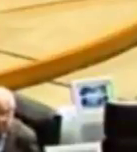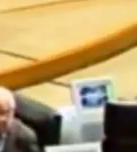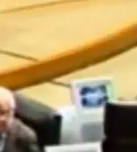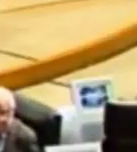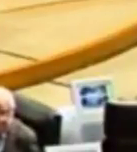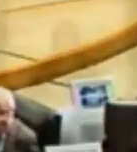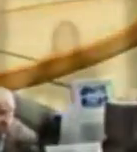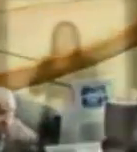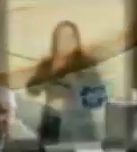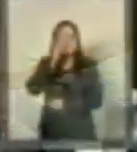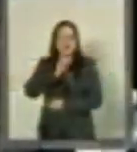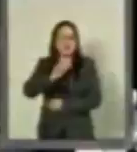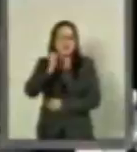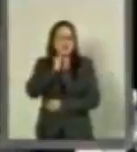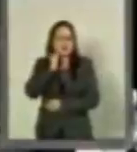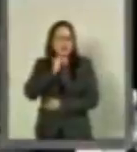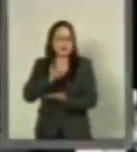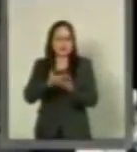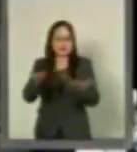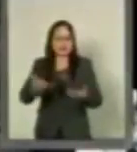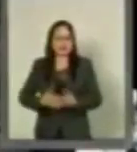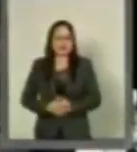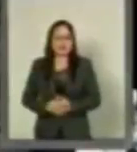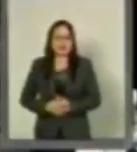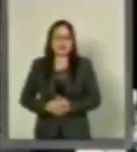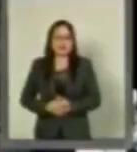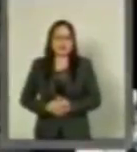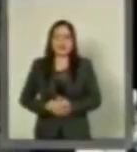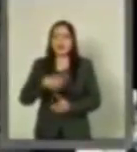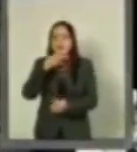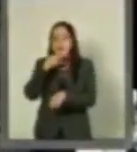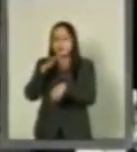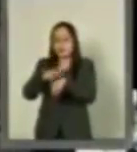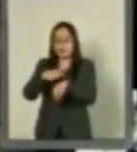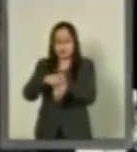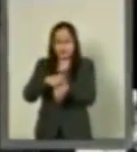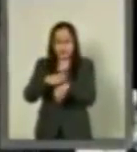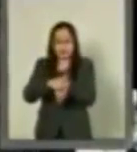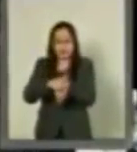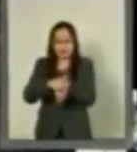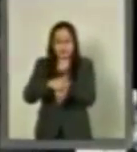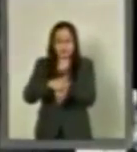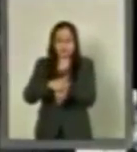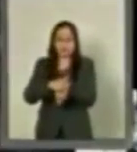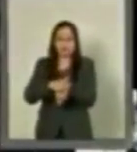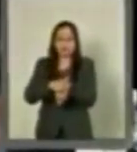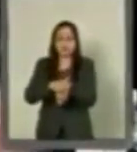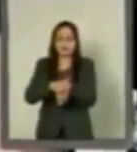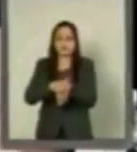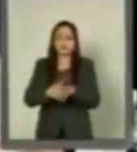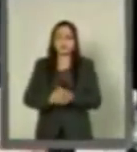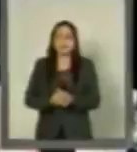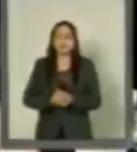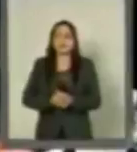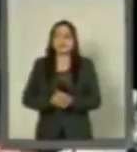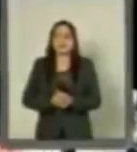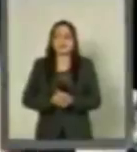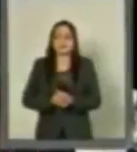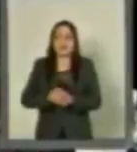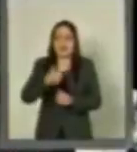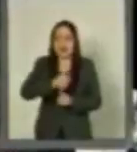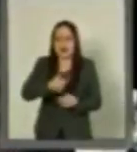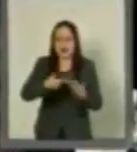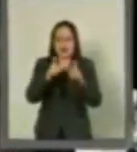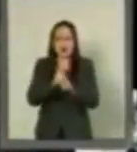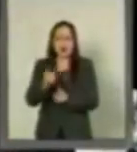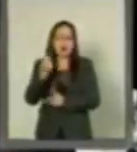Compañeras senadoras y senadores, les informo, y antes de proceder a las participaciones de los